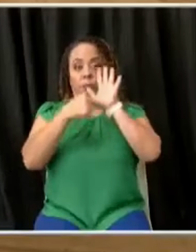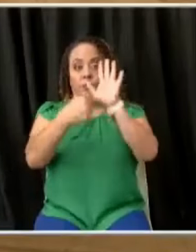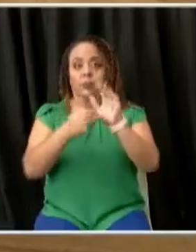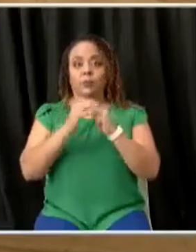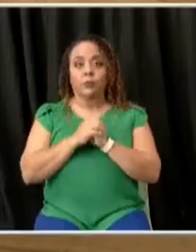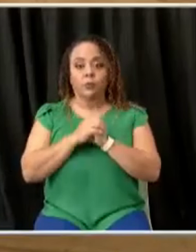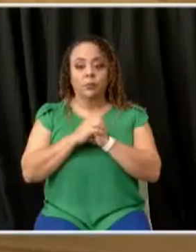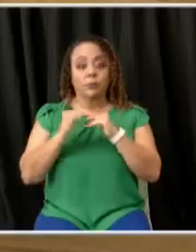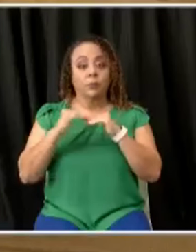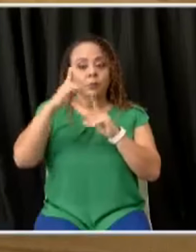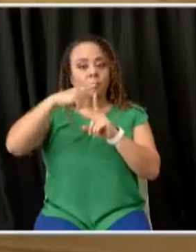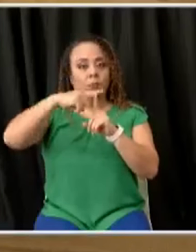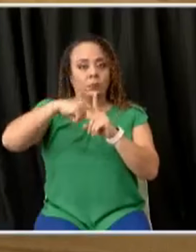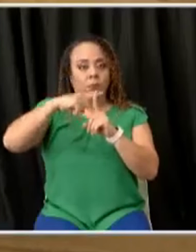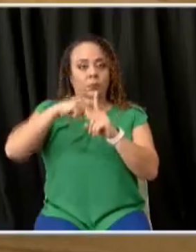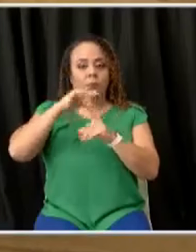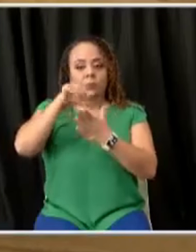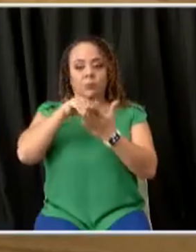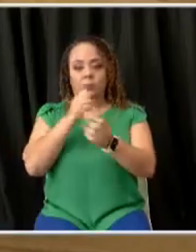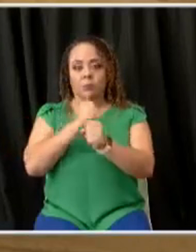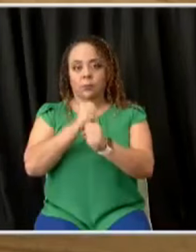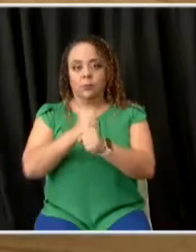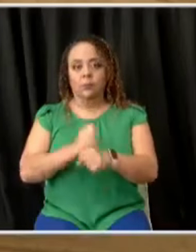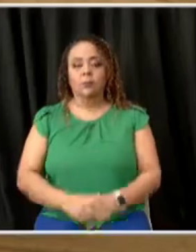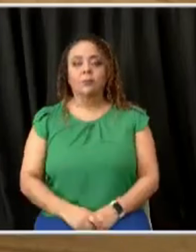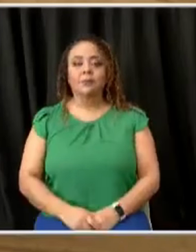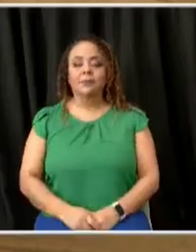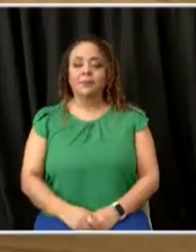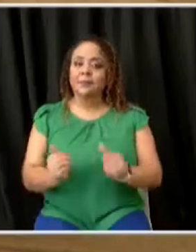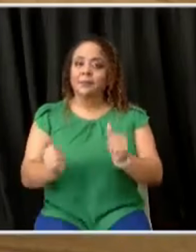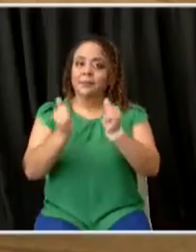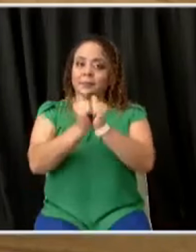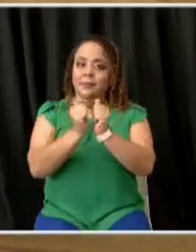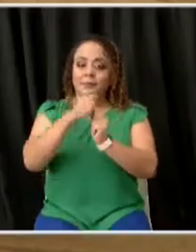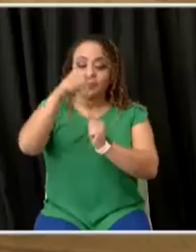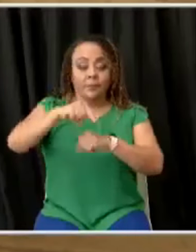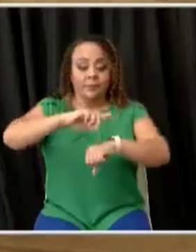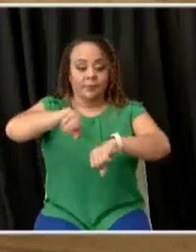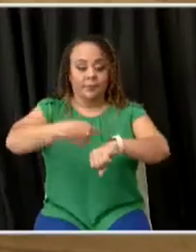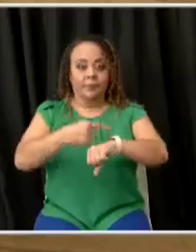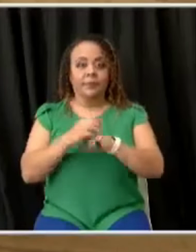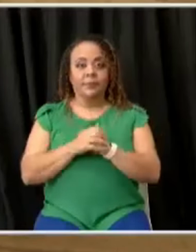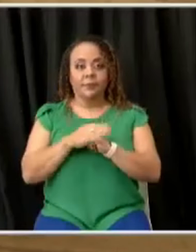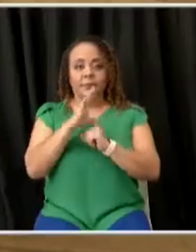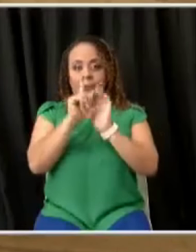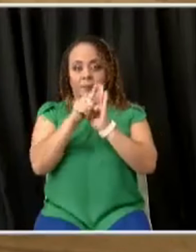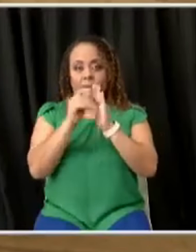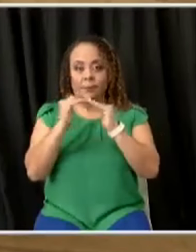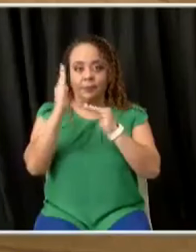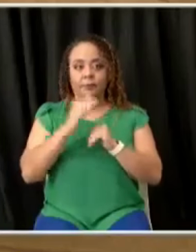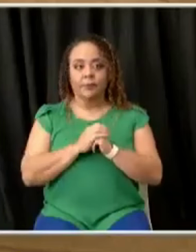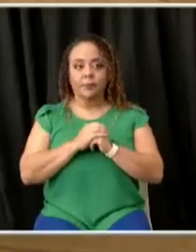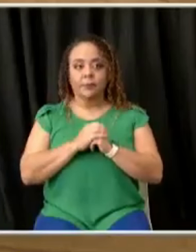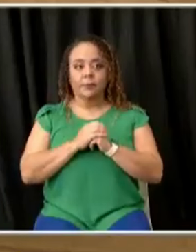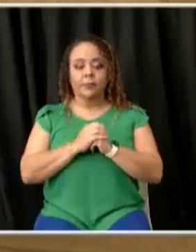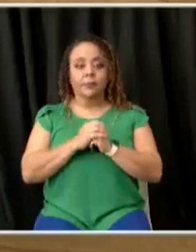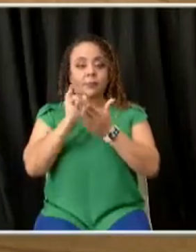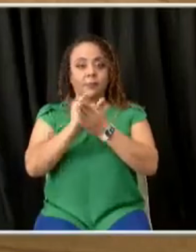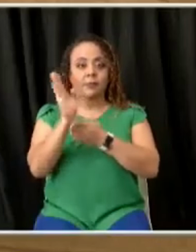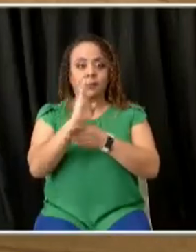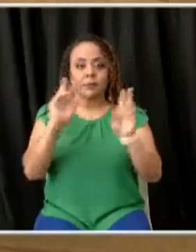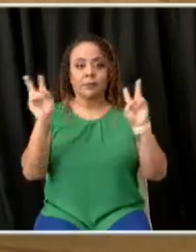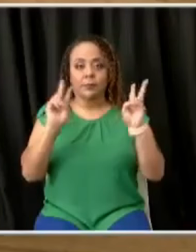alta temperatura en un centro de trabajo. Acompáñenos durante esta hora y unos minutitos más de esta transmisión